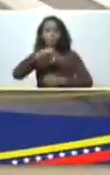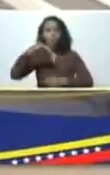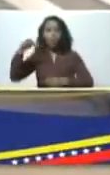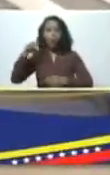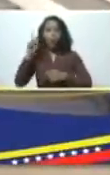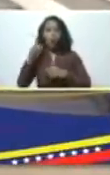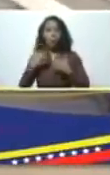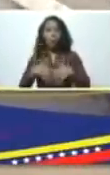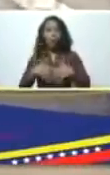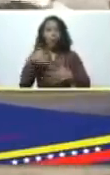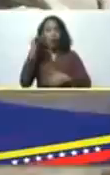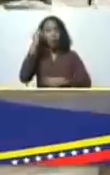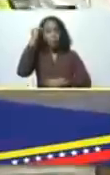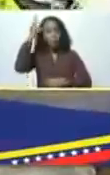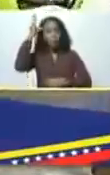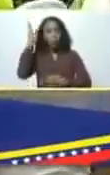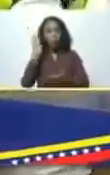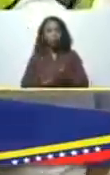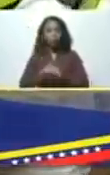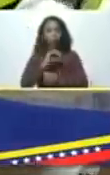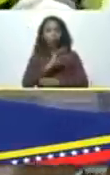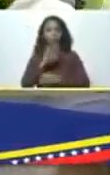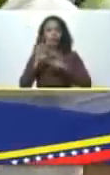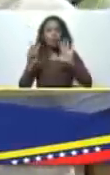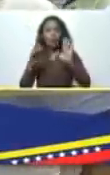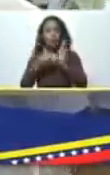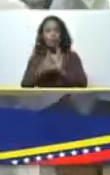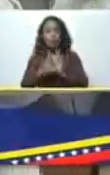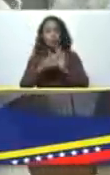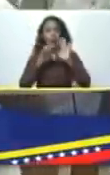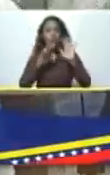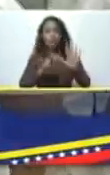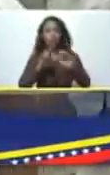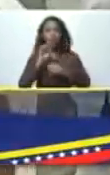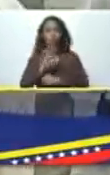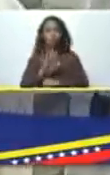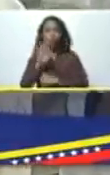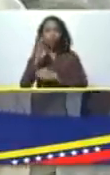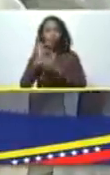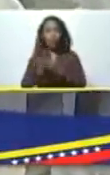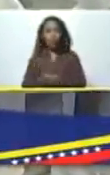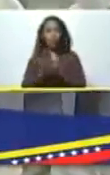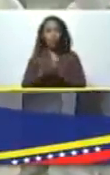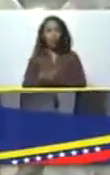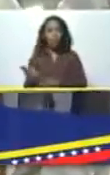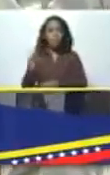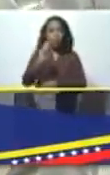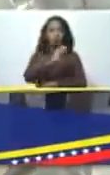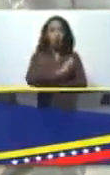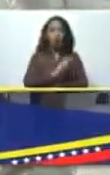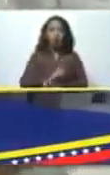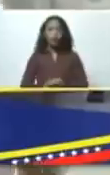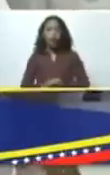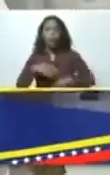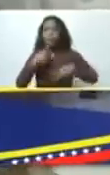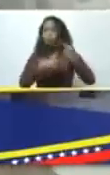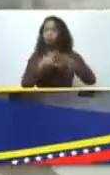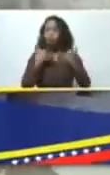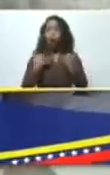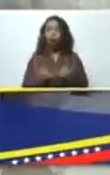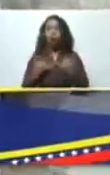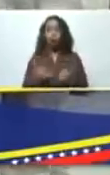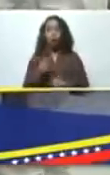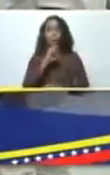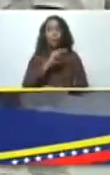Esta empresa tiene una capacidad instalada de 47.750 toneladas al mes y produce actualmente